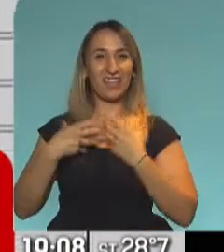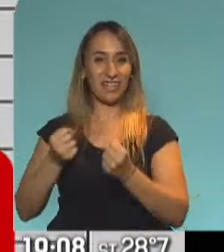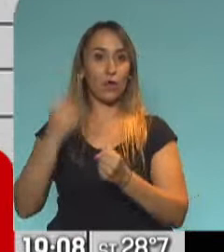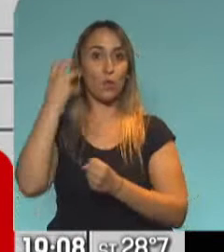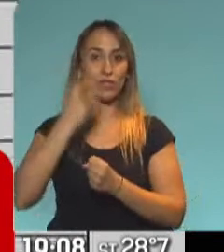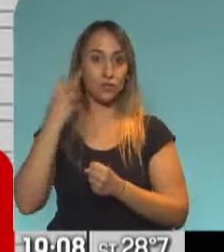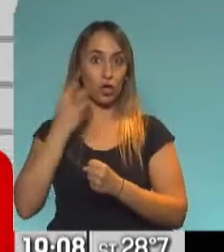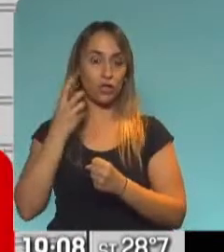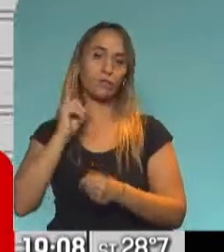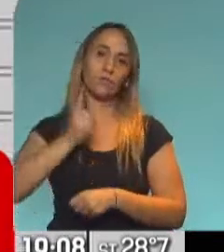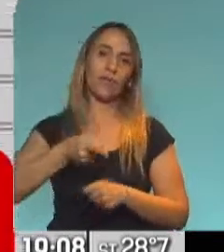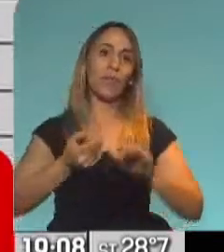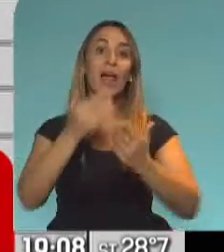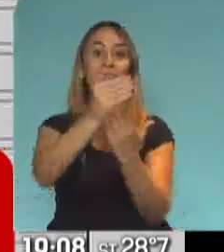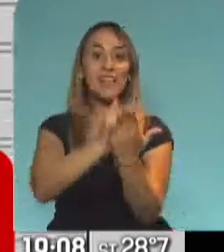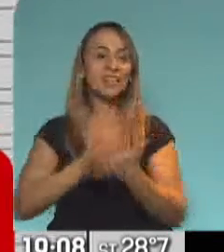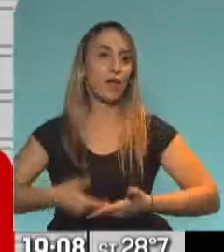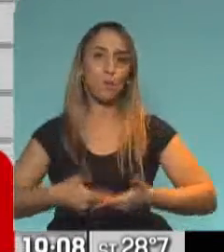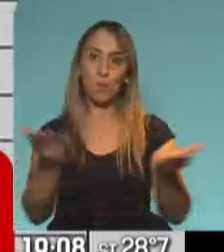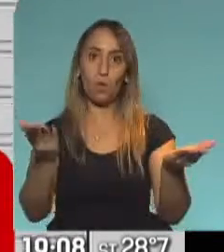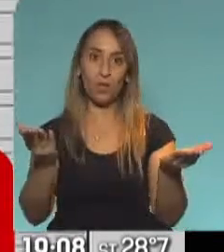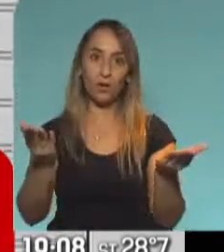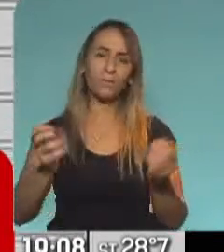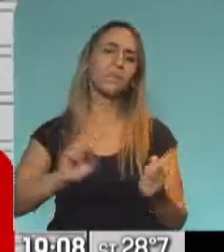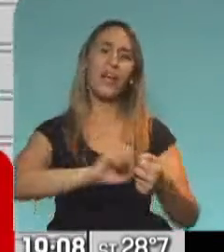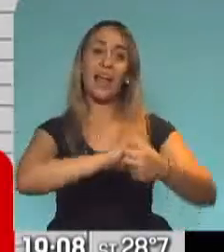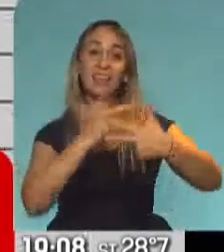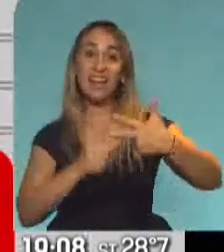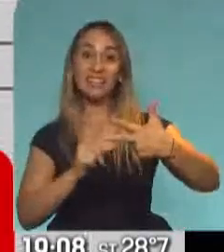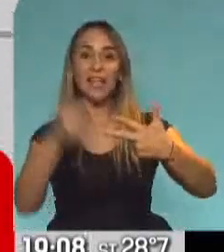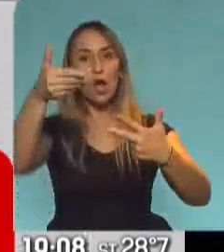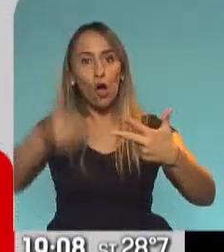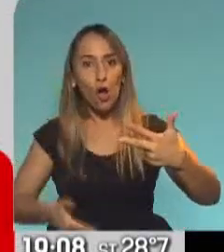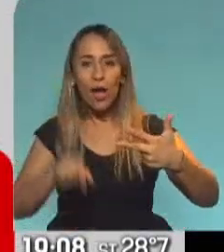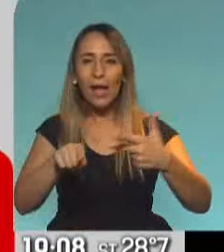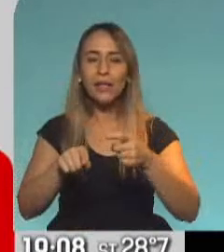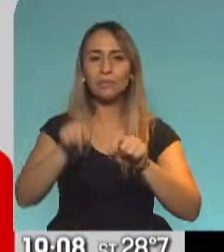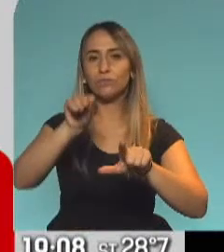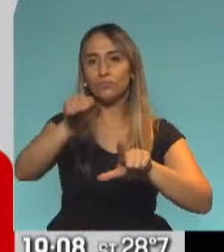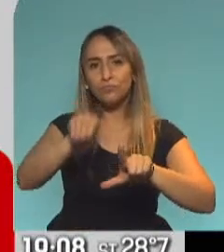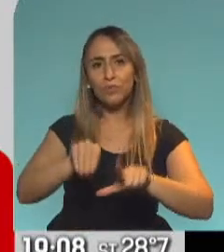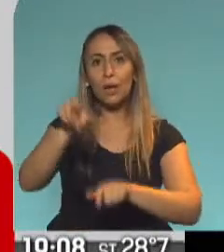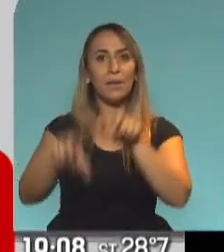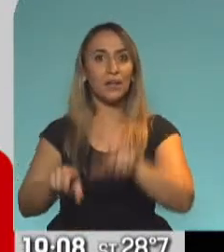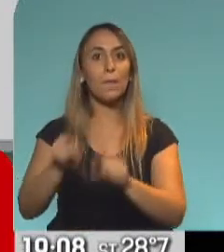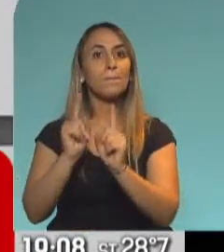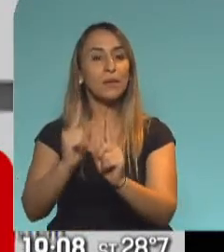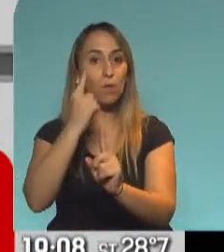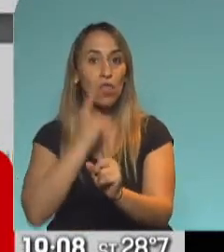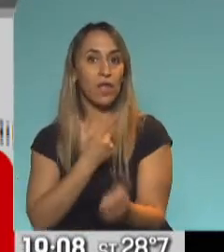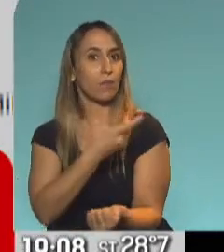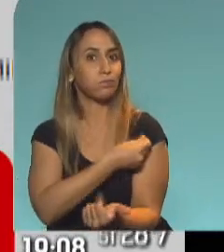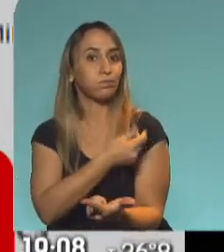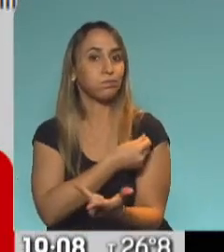esta lista. Y en la tercera página habla puntualmente de aquellos vacunados el día del escándalo, que fue el